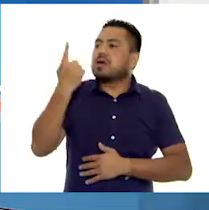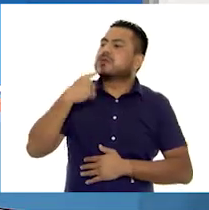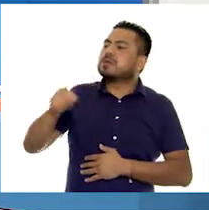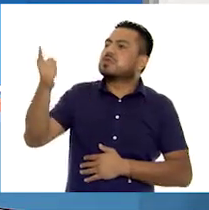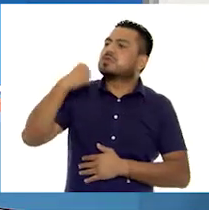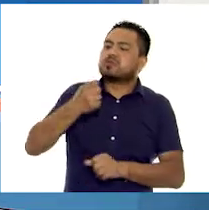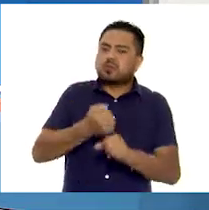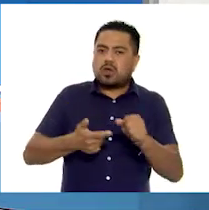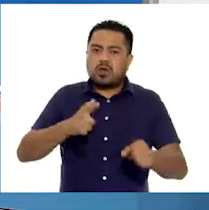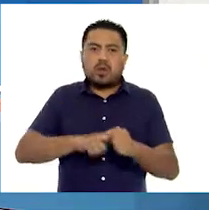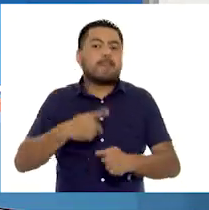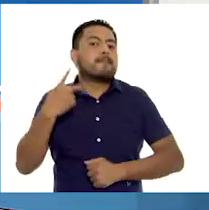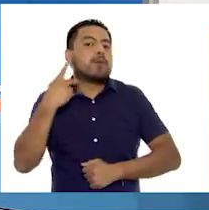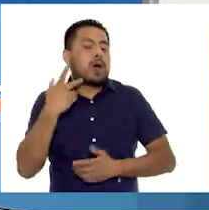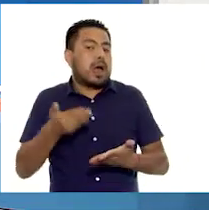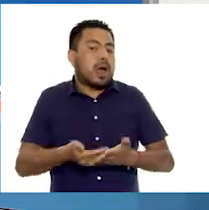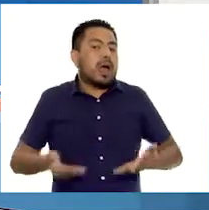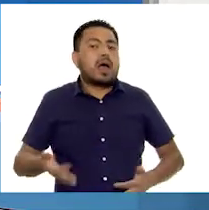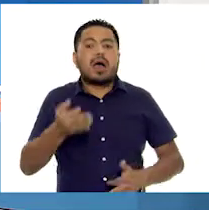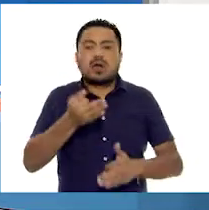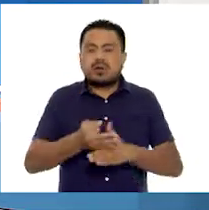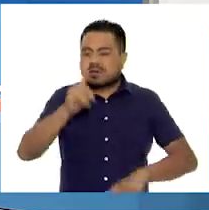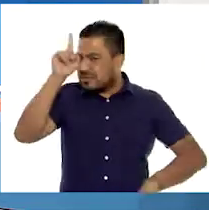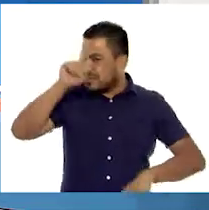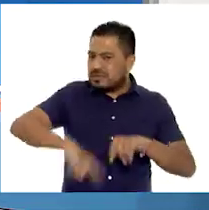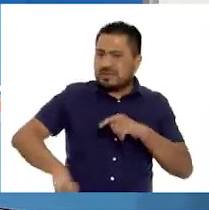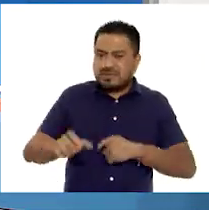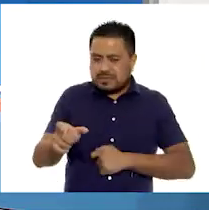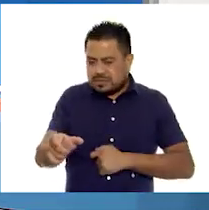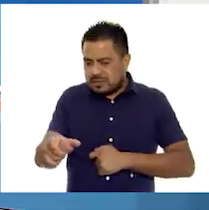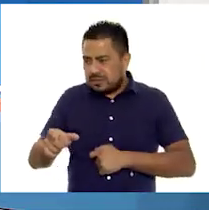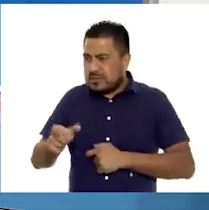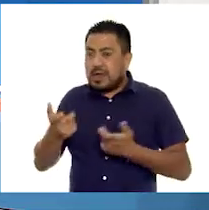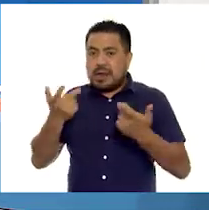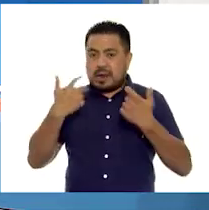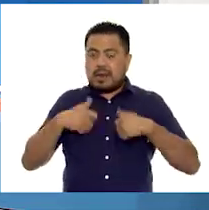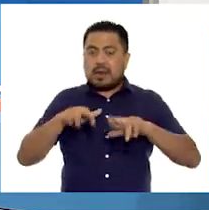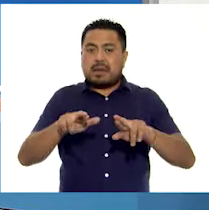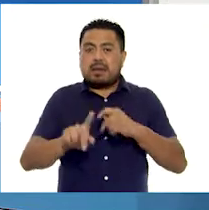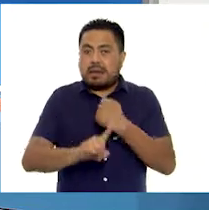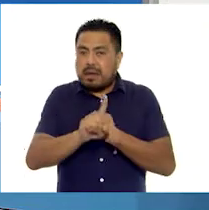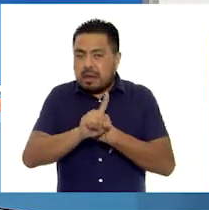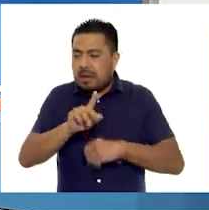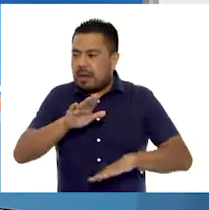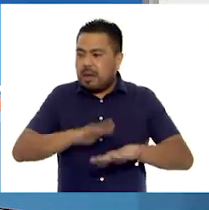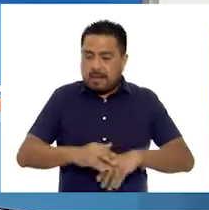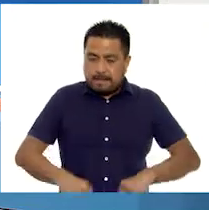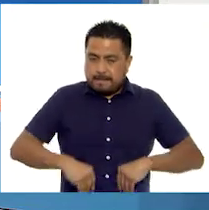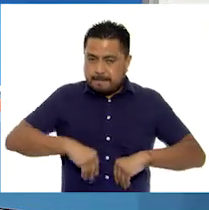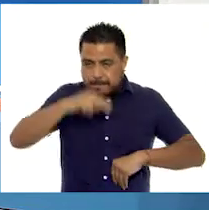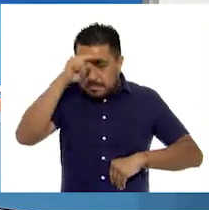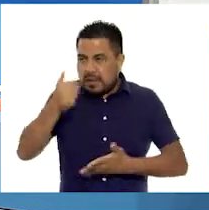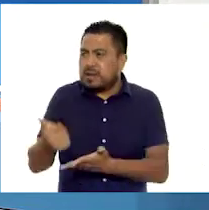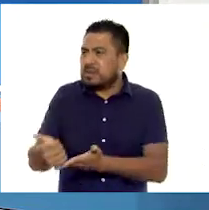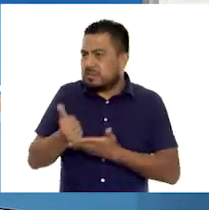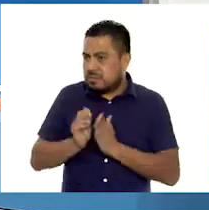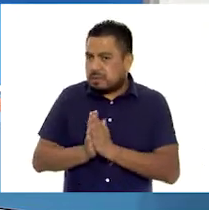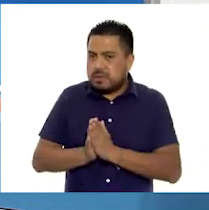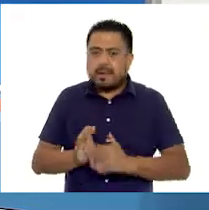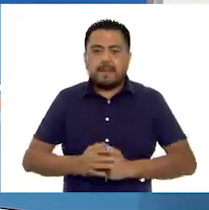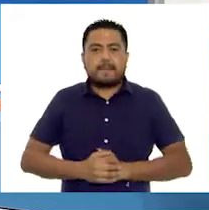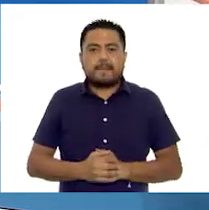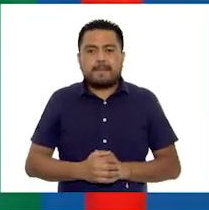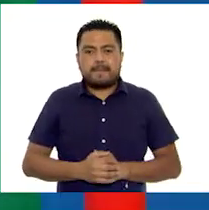y políticas ahora hay que quitar una pieza que representa esta crisis que estaba viviendo el mundo me ayudas